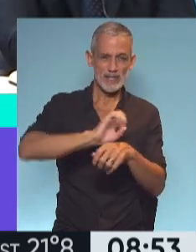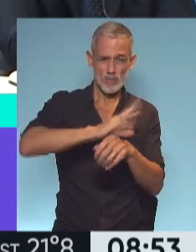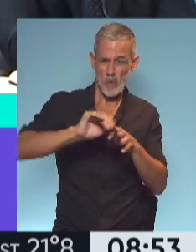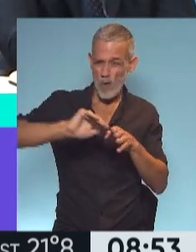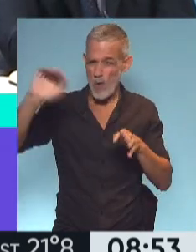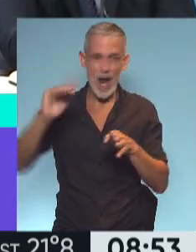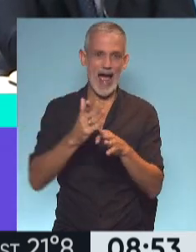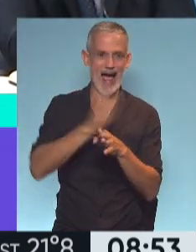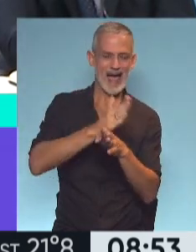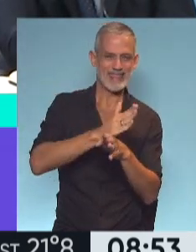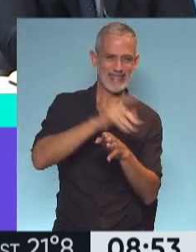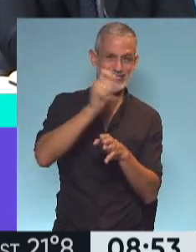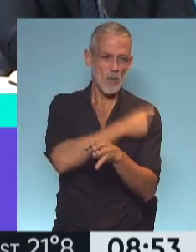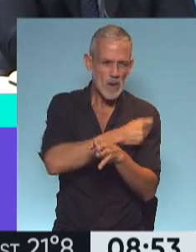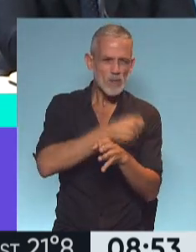los casos, antes de